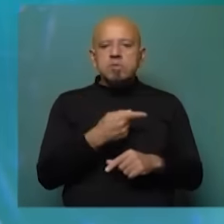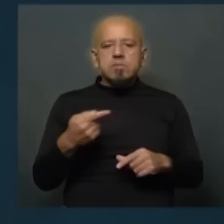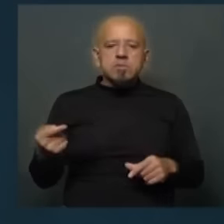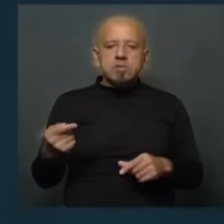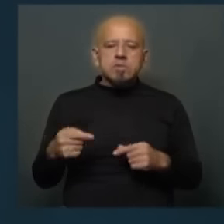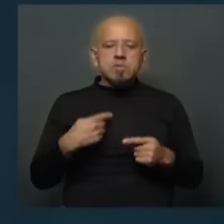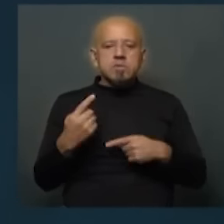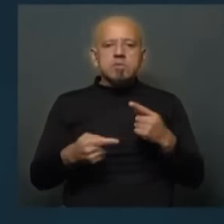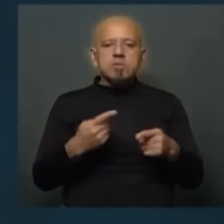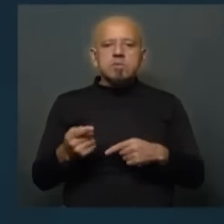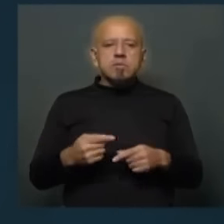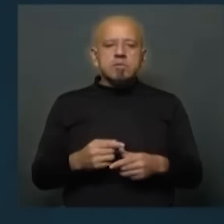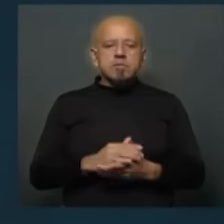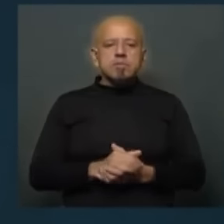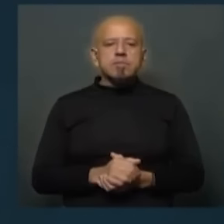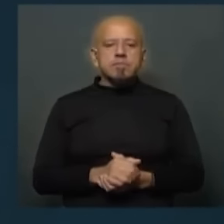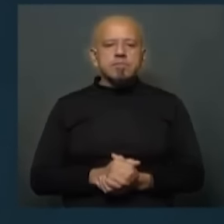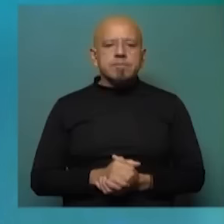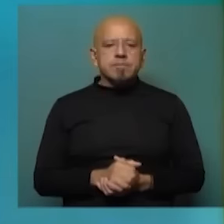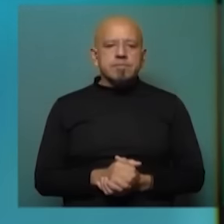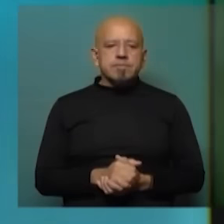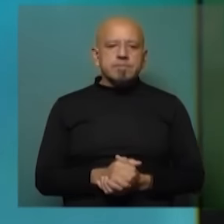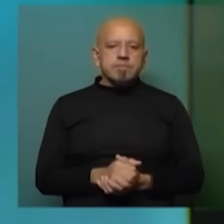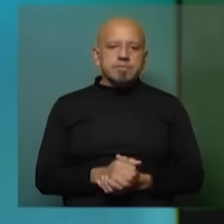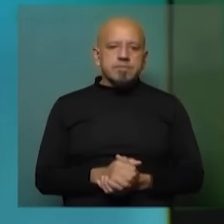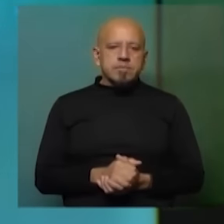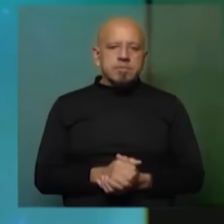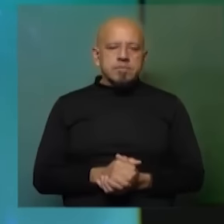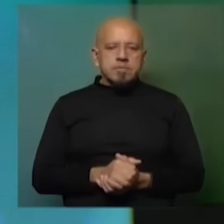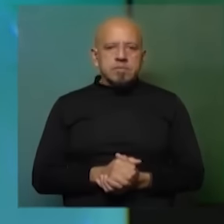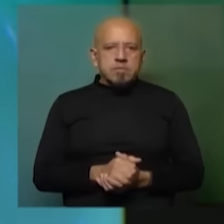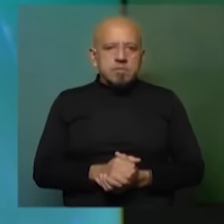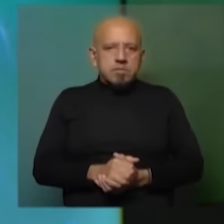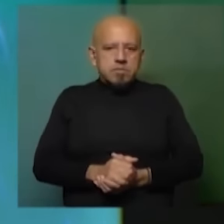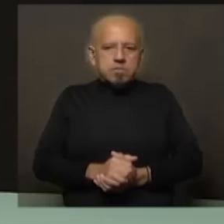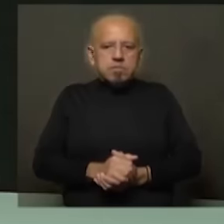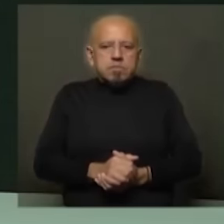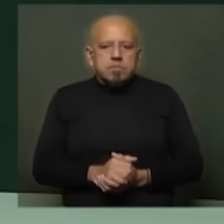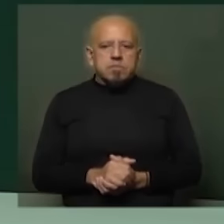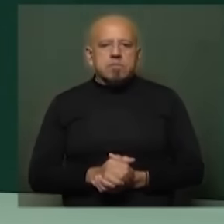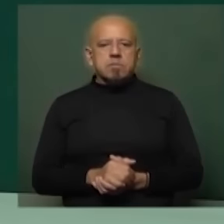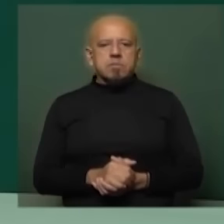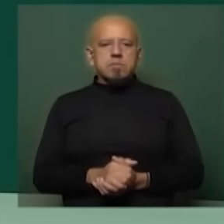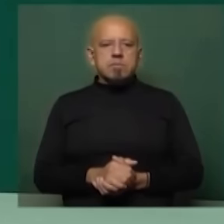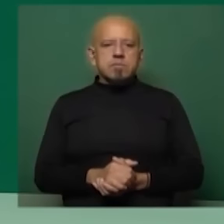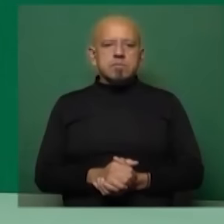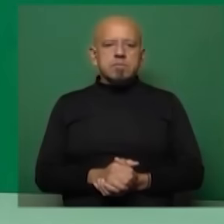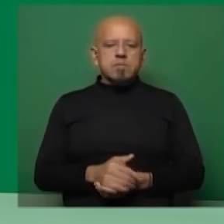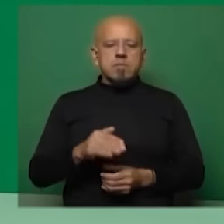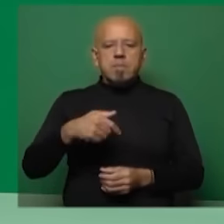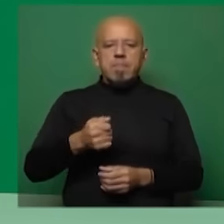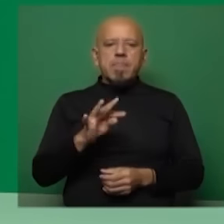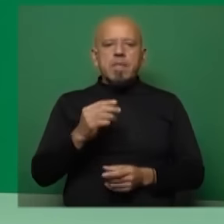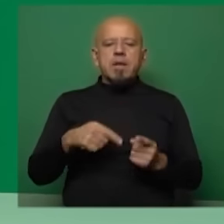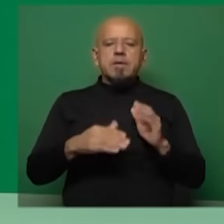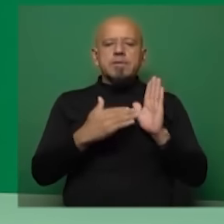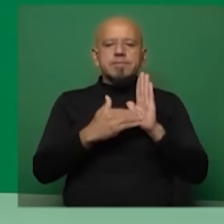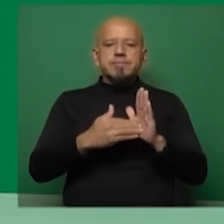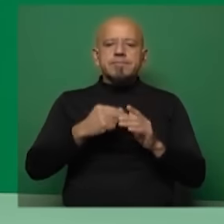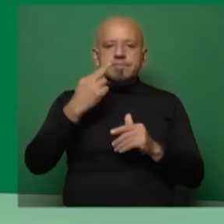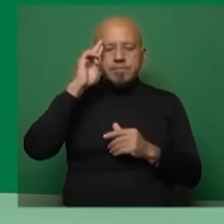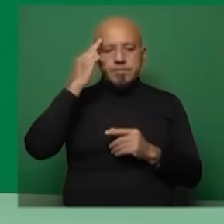Seguimos la semana que viene compartiendo más datos, entonces. Sigue adelante, MVD Noticias. Sigue Natalia. Carlos Mata, actual representante de